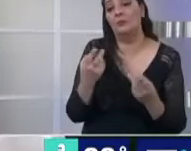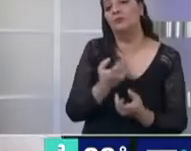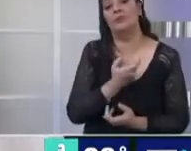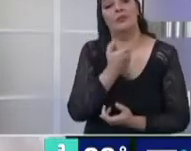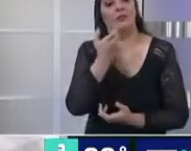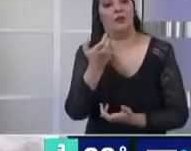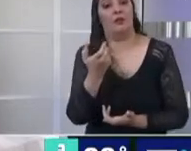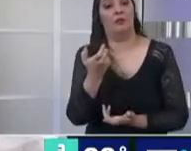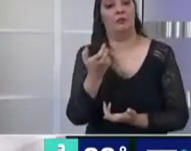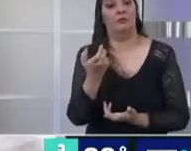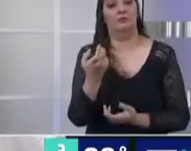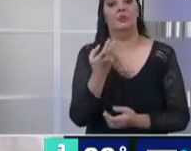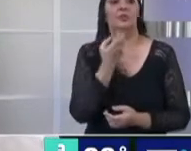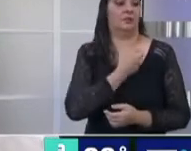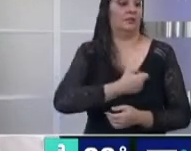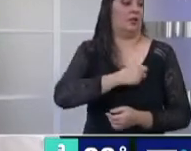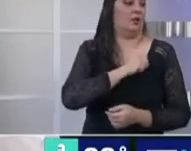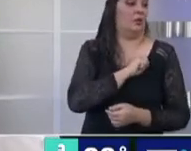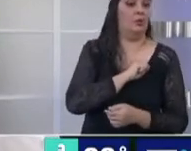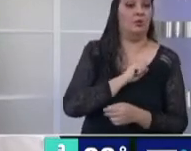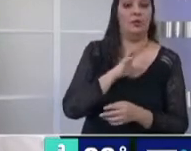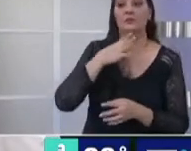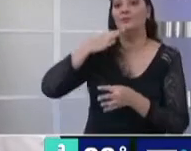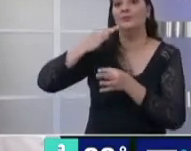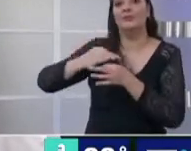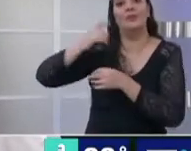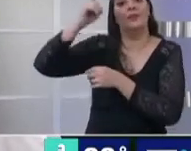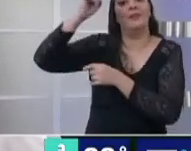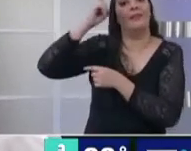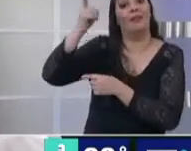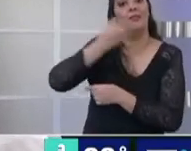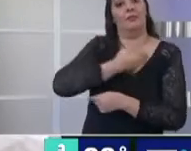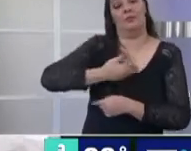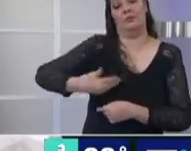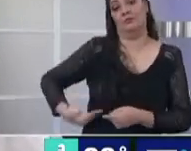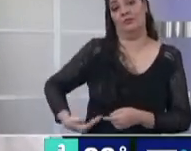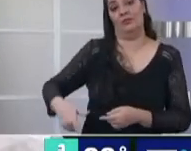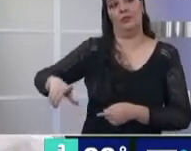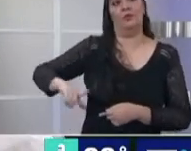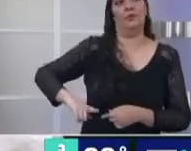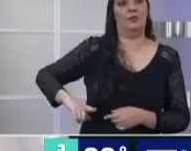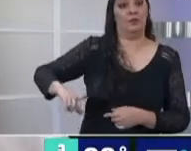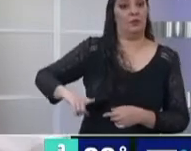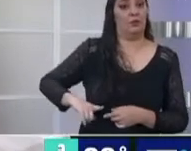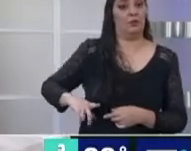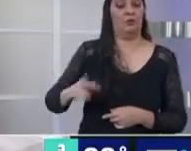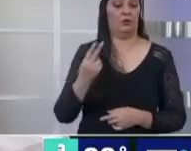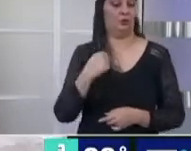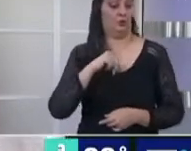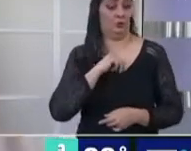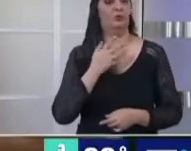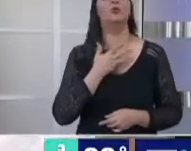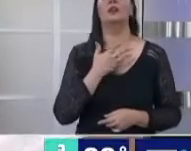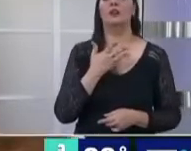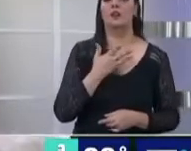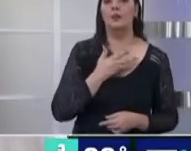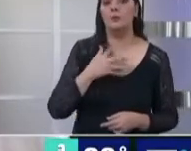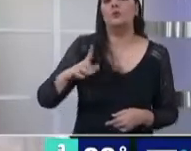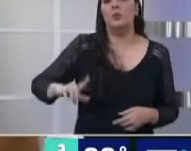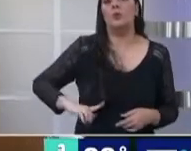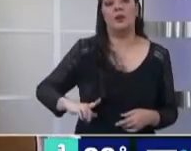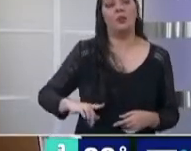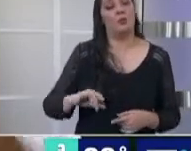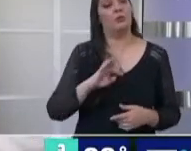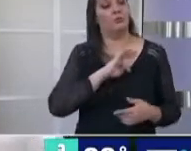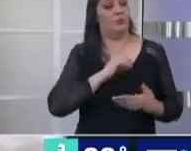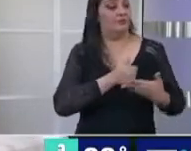del gobierno federal. Nosotros, afortunadamente, tenemos un gobernador sensible que nos ayuda y dice, bueno, pues donde